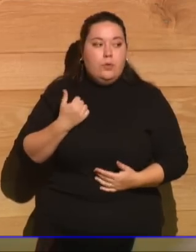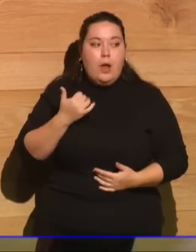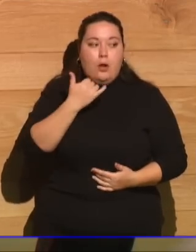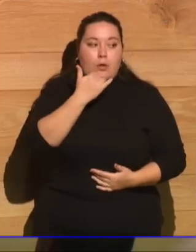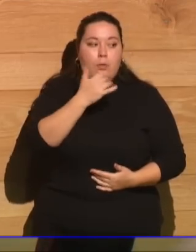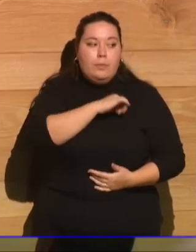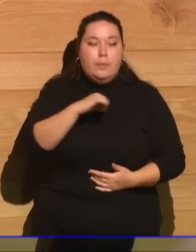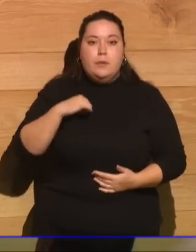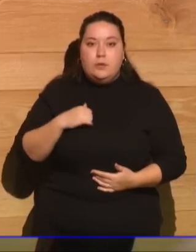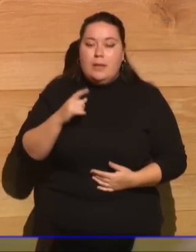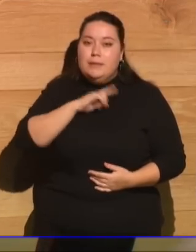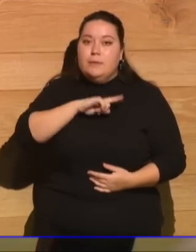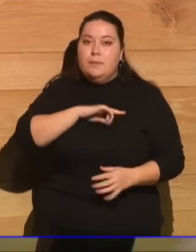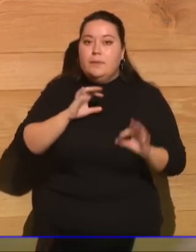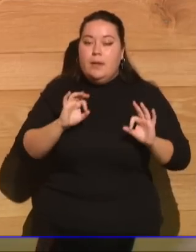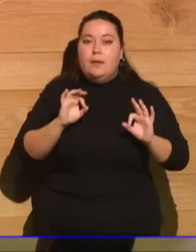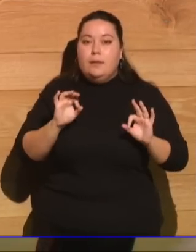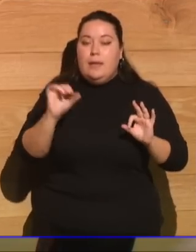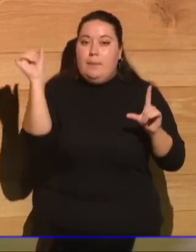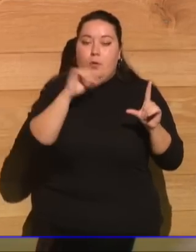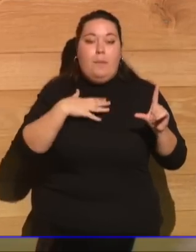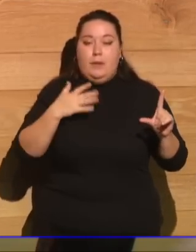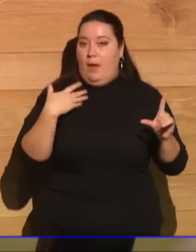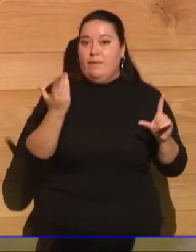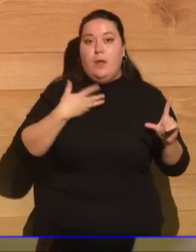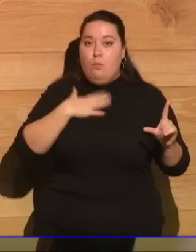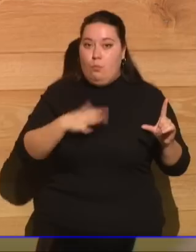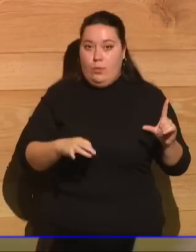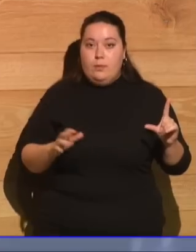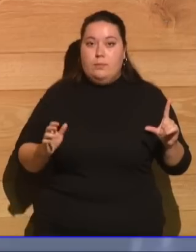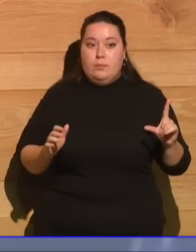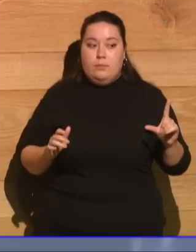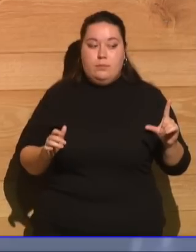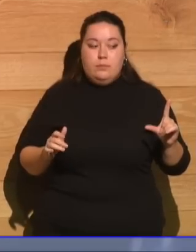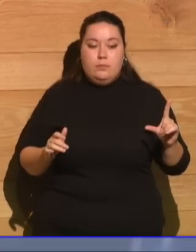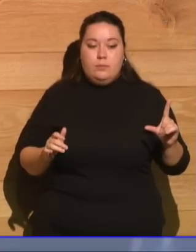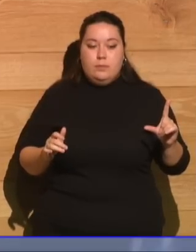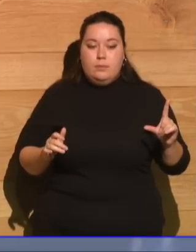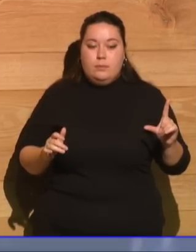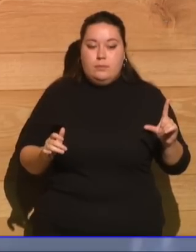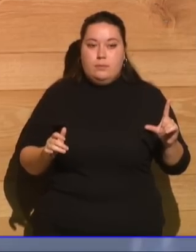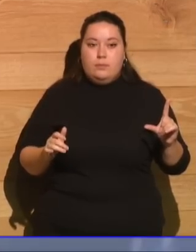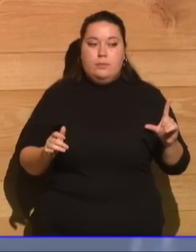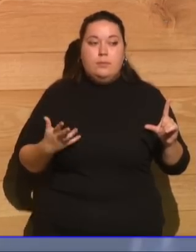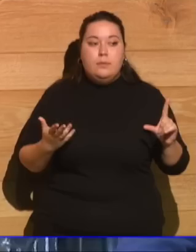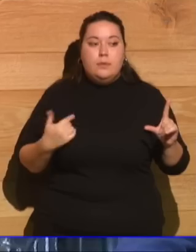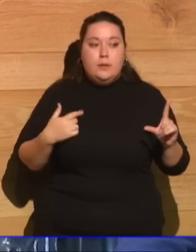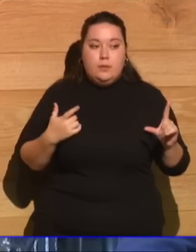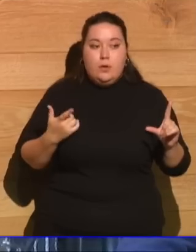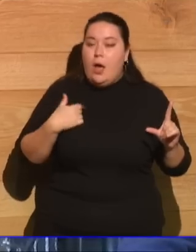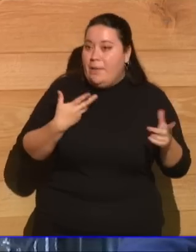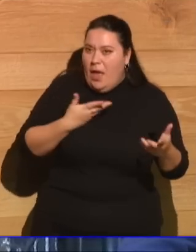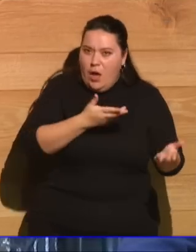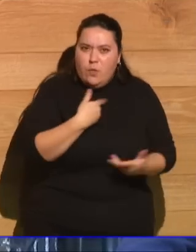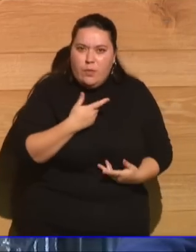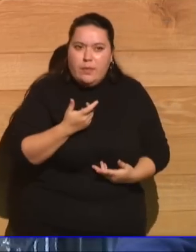personal, sentimental, con esta película que me puede afectar ya que os metáis con ella. Inciso, aquí me tenéis que ayudar